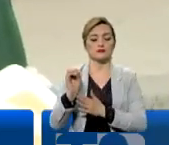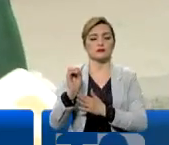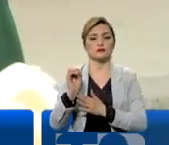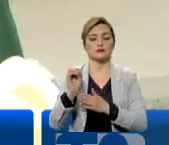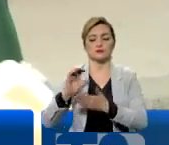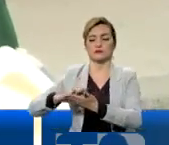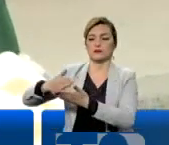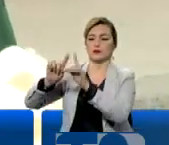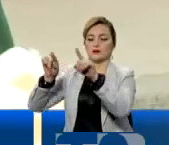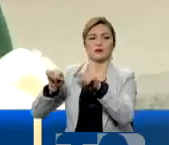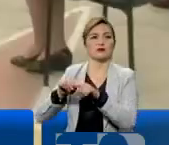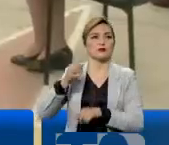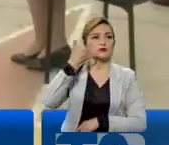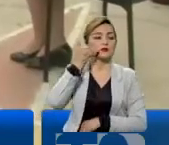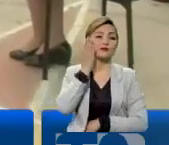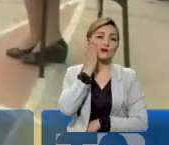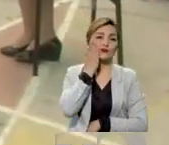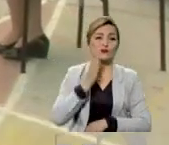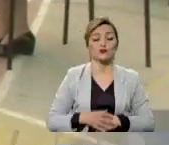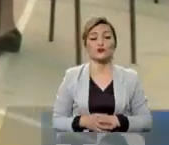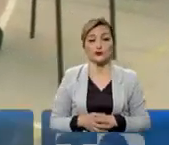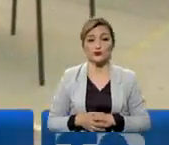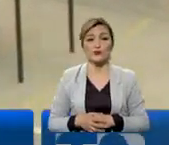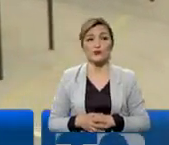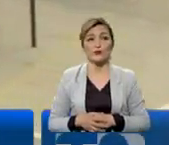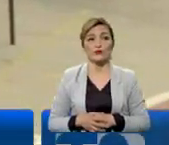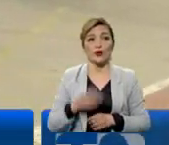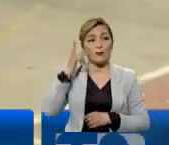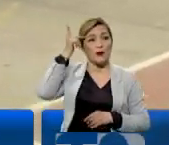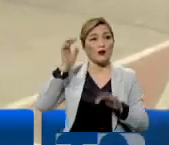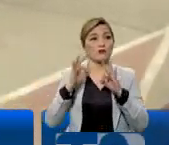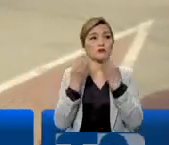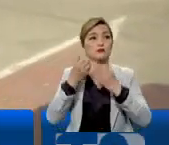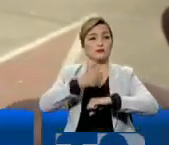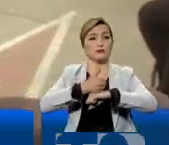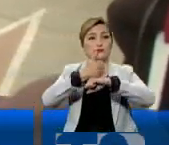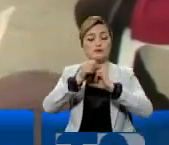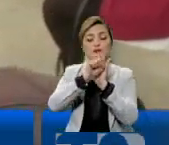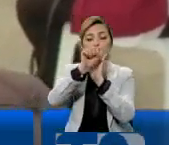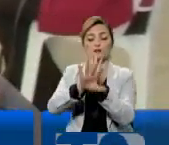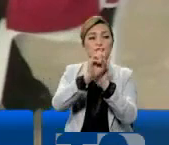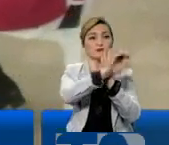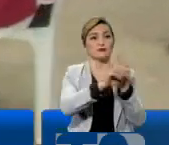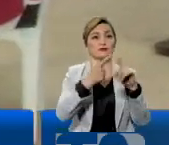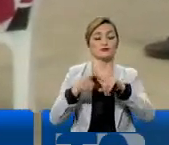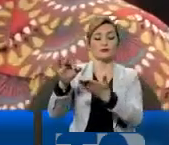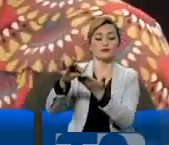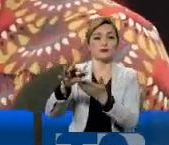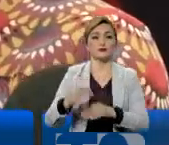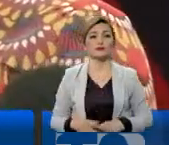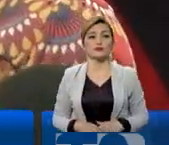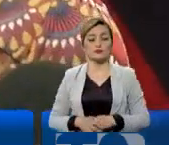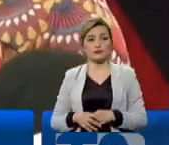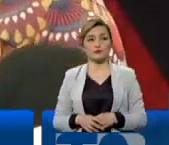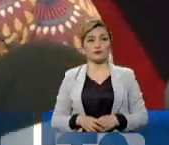la computadora y yo en el celular de mi mami. La entrega se realizó en presencia de padres y autoridades de los planteles educativos de la zona.